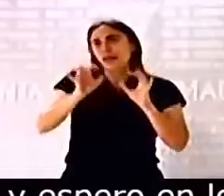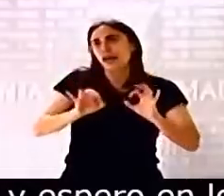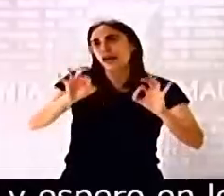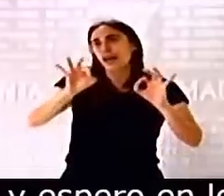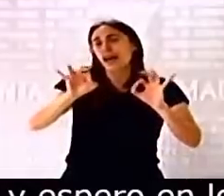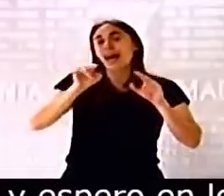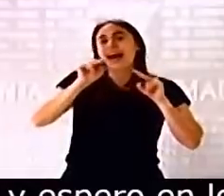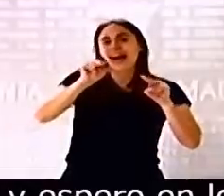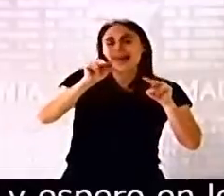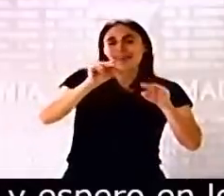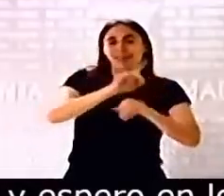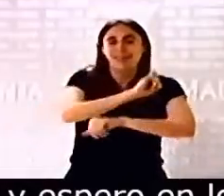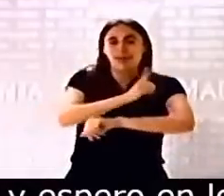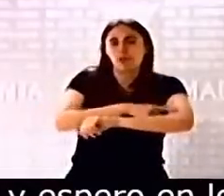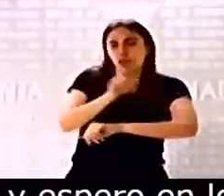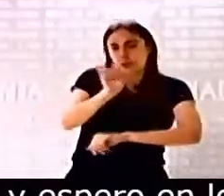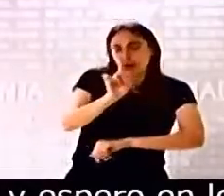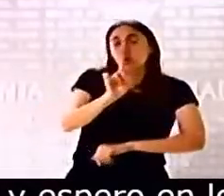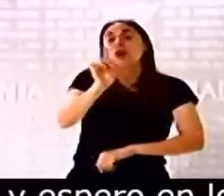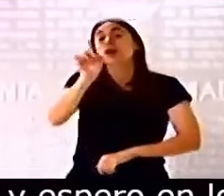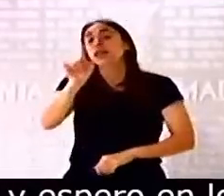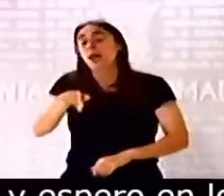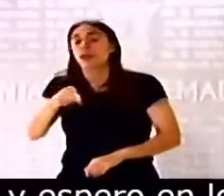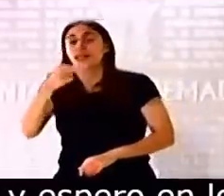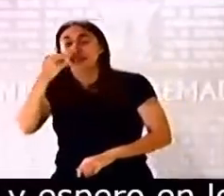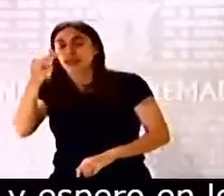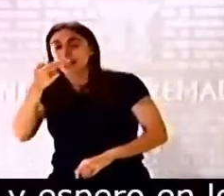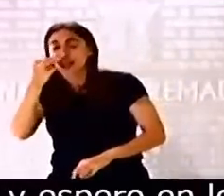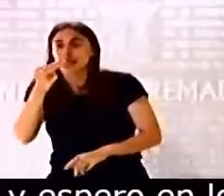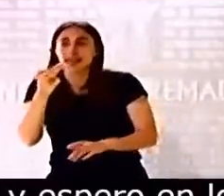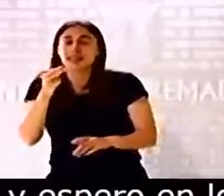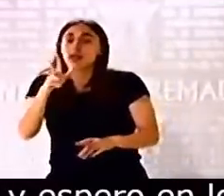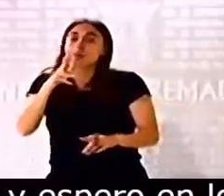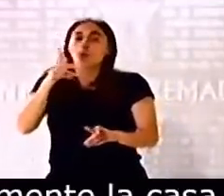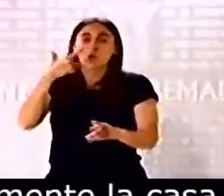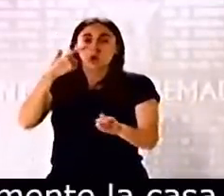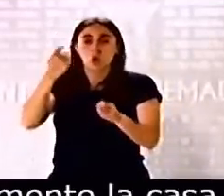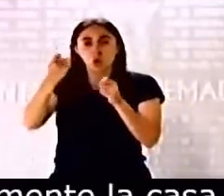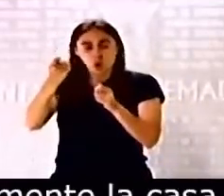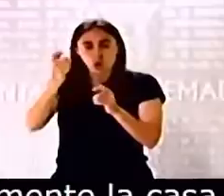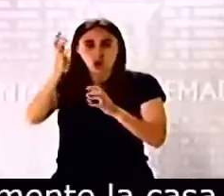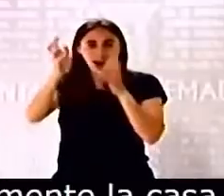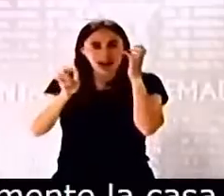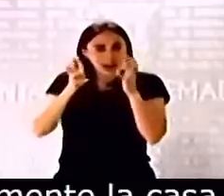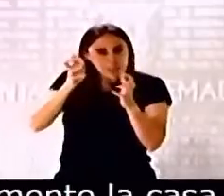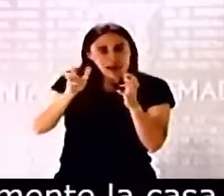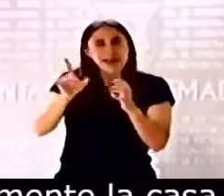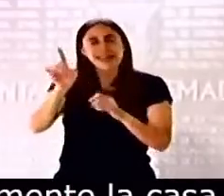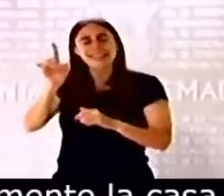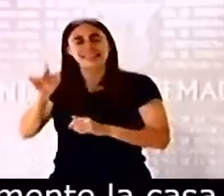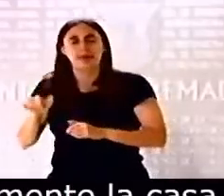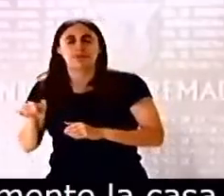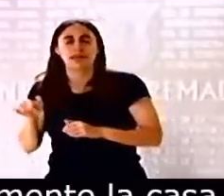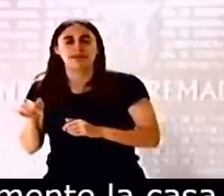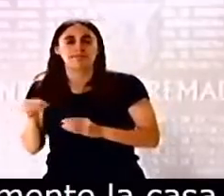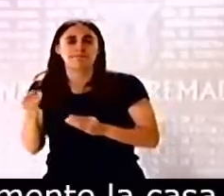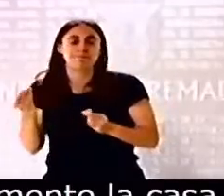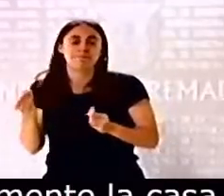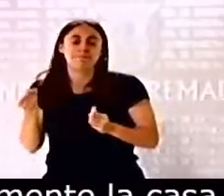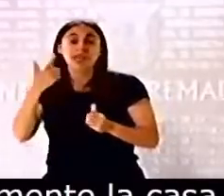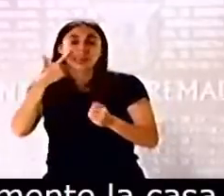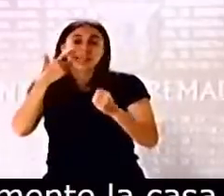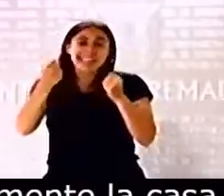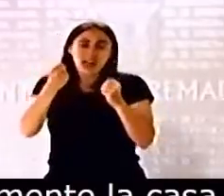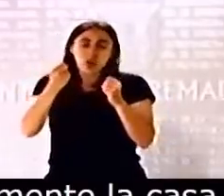caza deportiva, sino que tienen un interés pues para, ya digo, control de especies o para salud